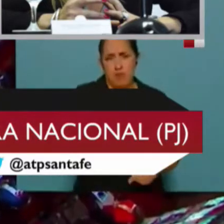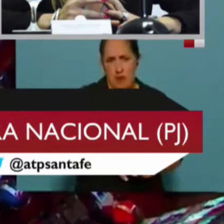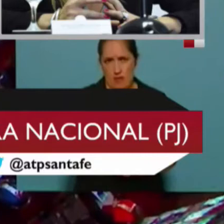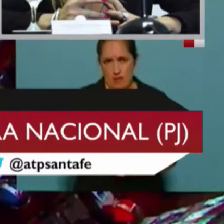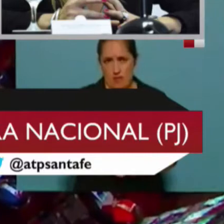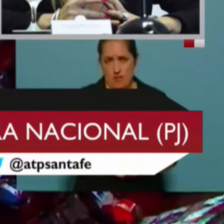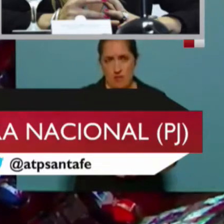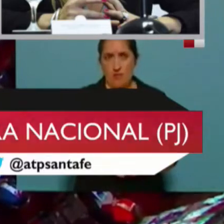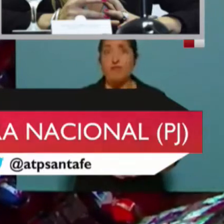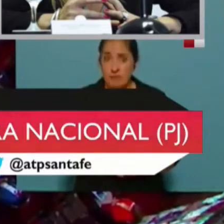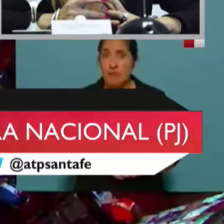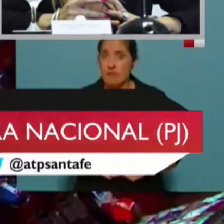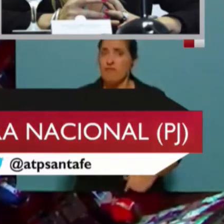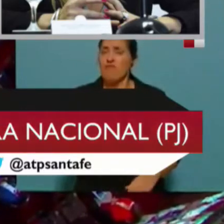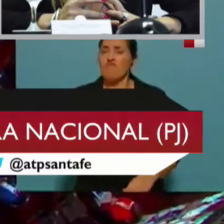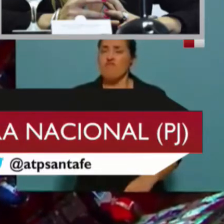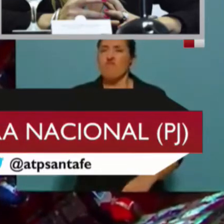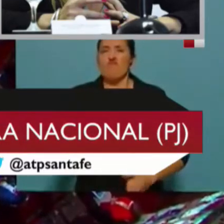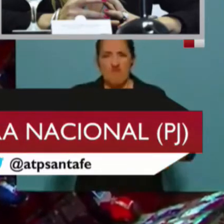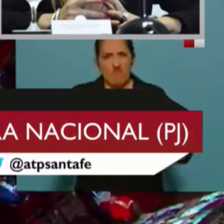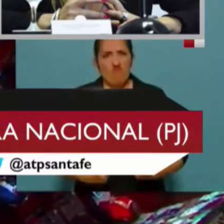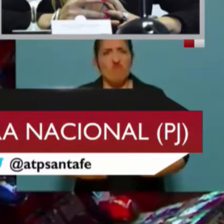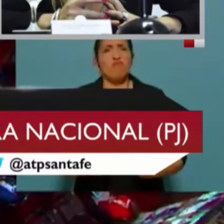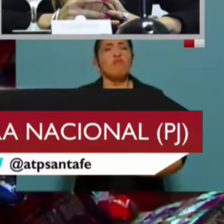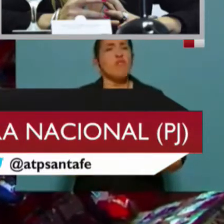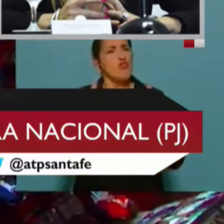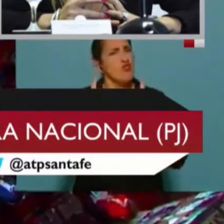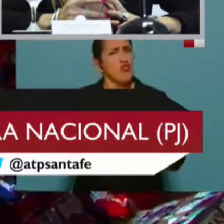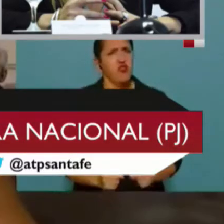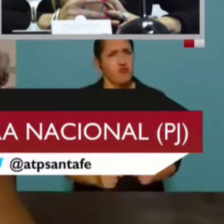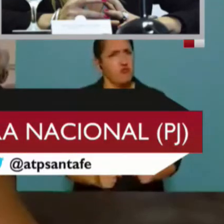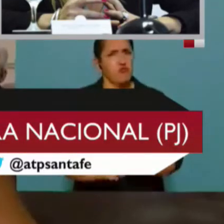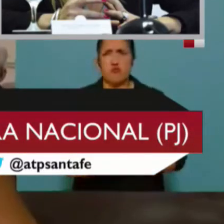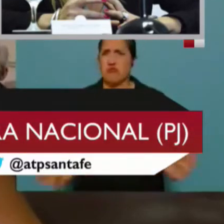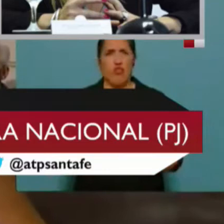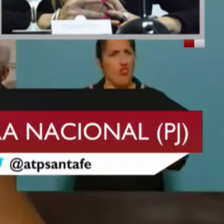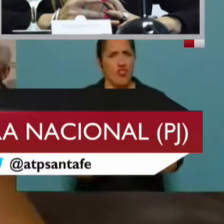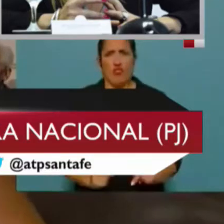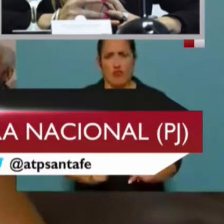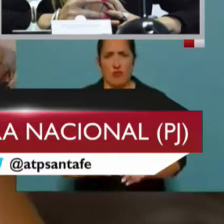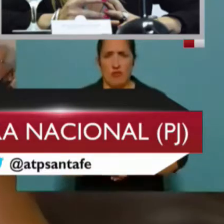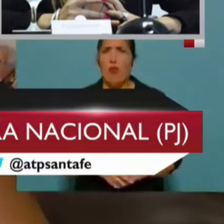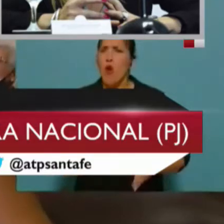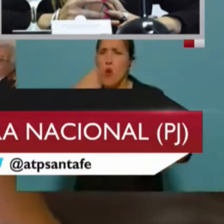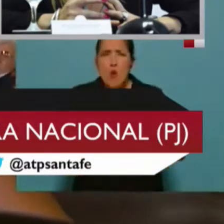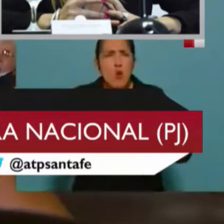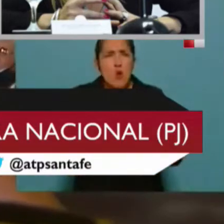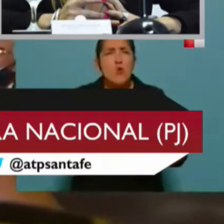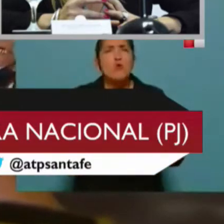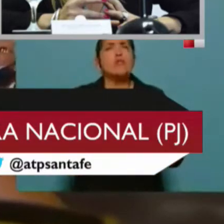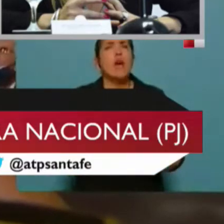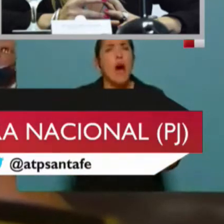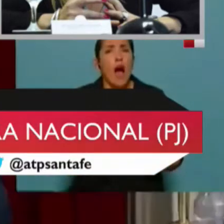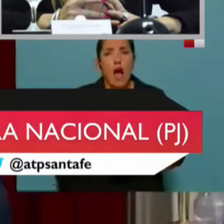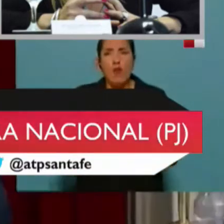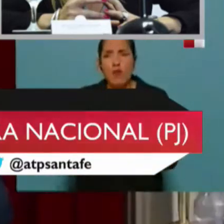ese crédito, el más grande de la historia del organismo y que por otra parte ha